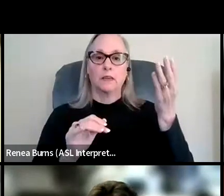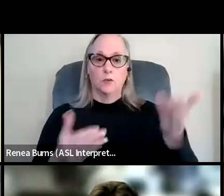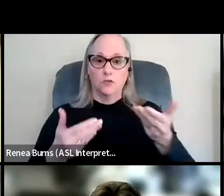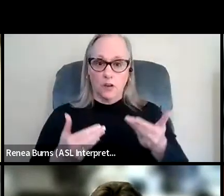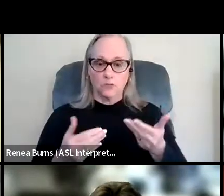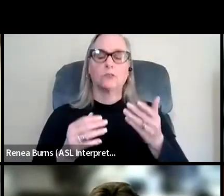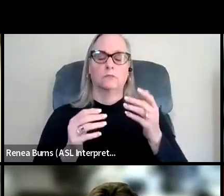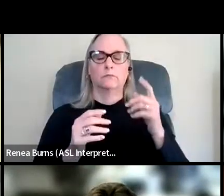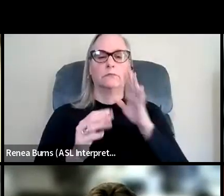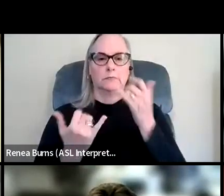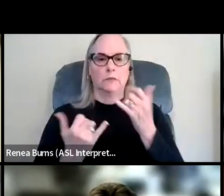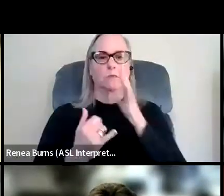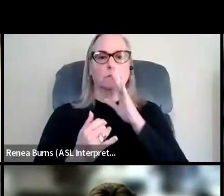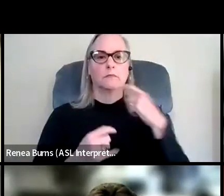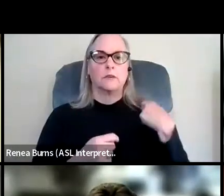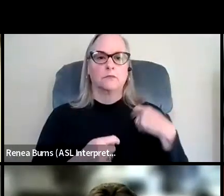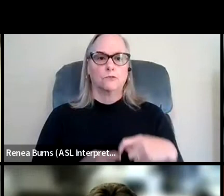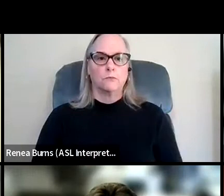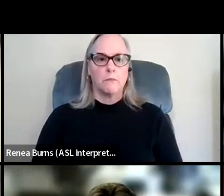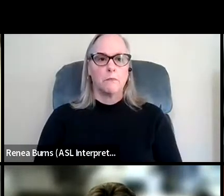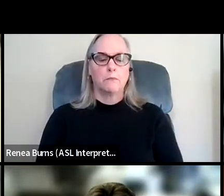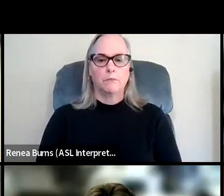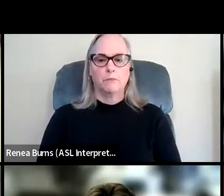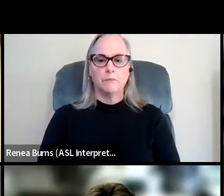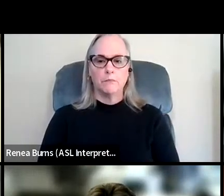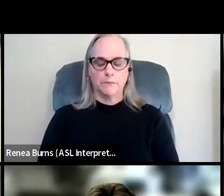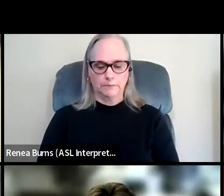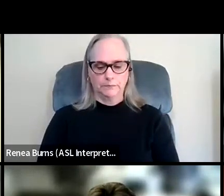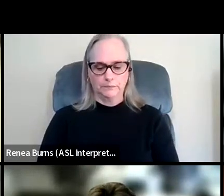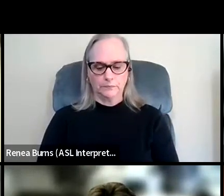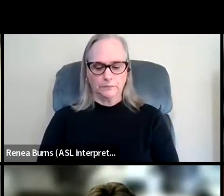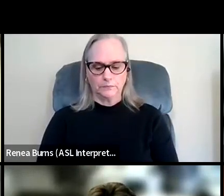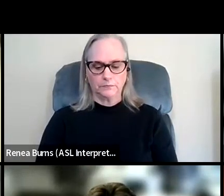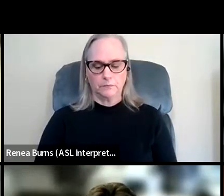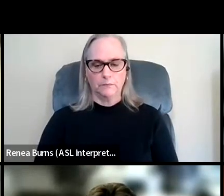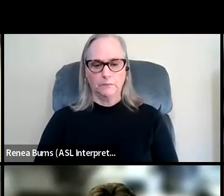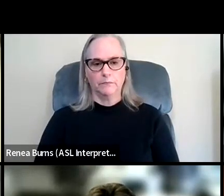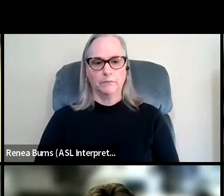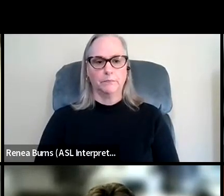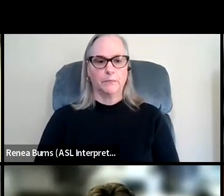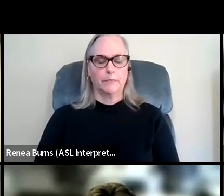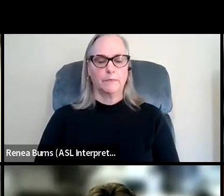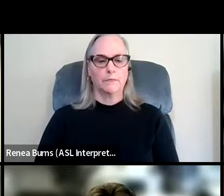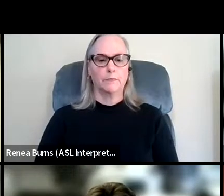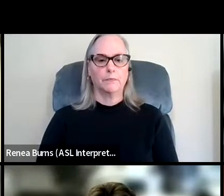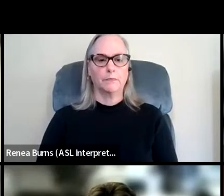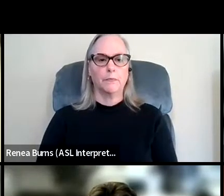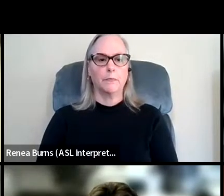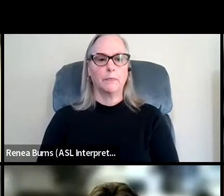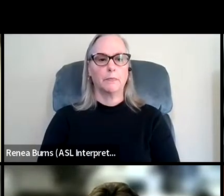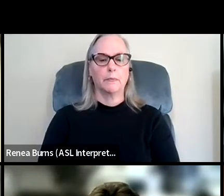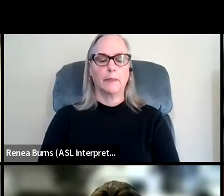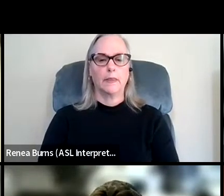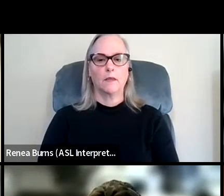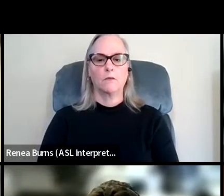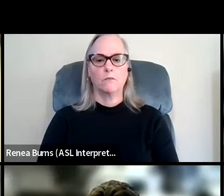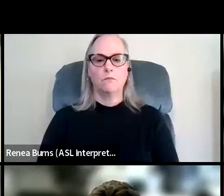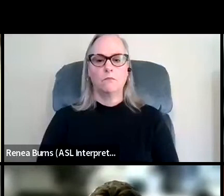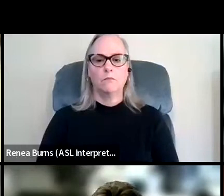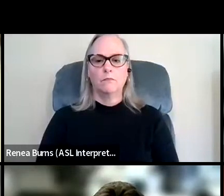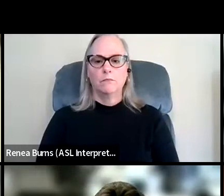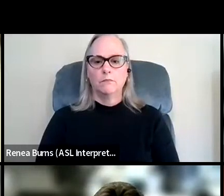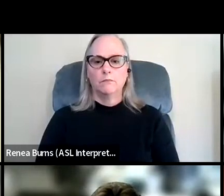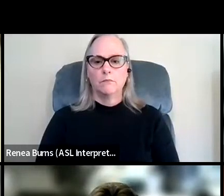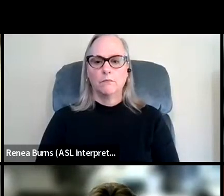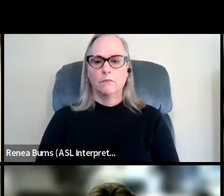al español durante esta reunión. Si desea escuchar la interpretación en español, haga clic en el botón Interpretation